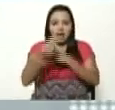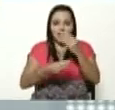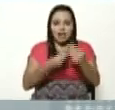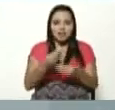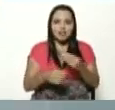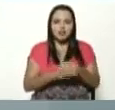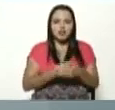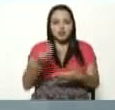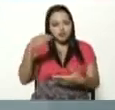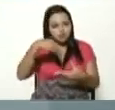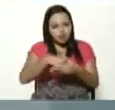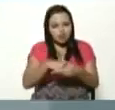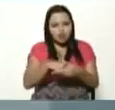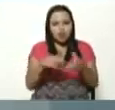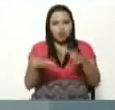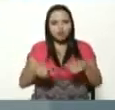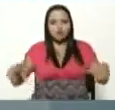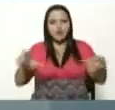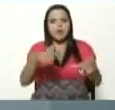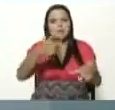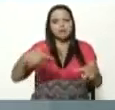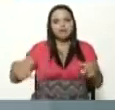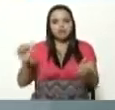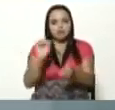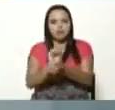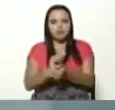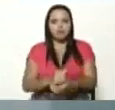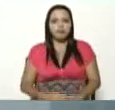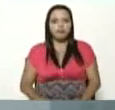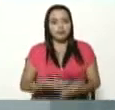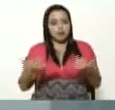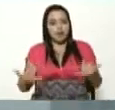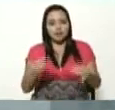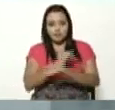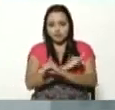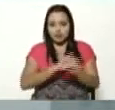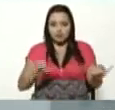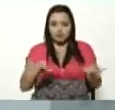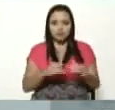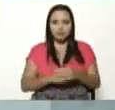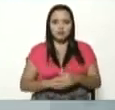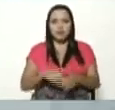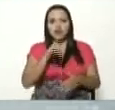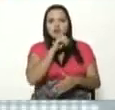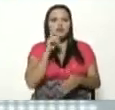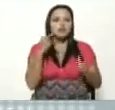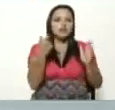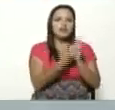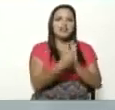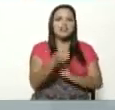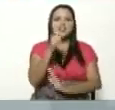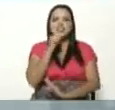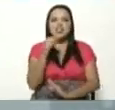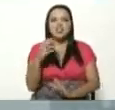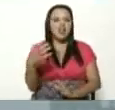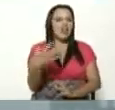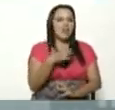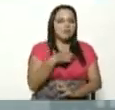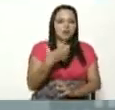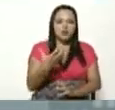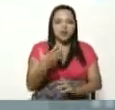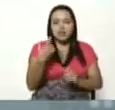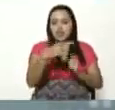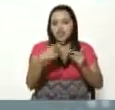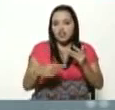dentro de estos centros penitenciarios. Ya con esto culminamos entonces el nombramiento de las diferentes categorías y